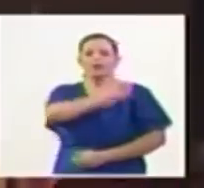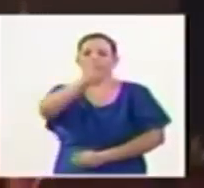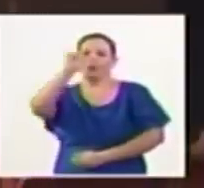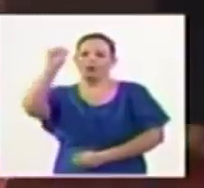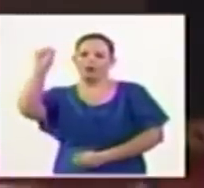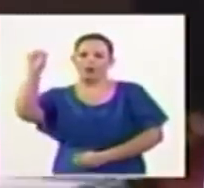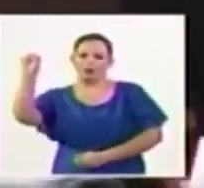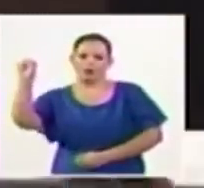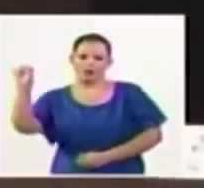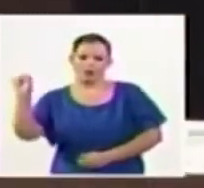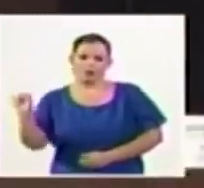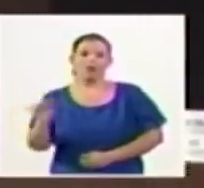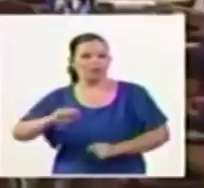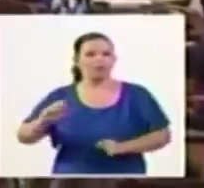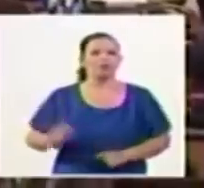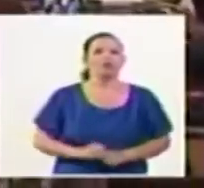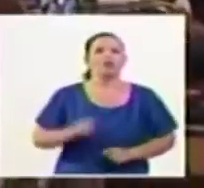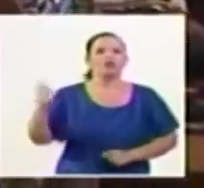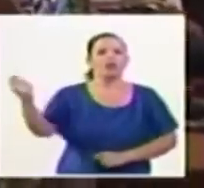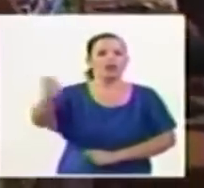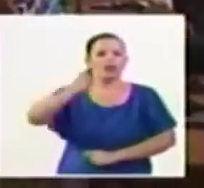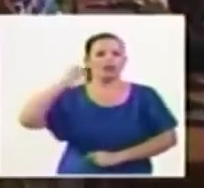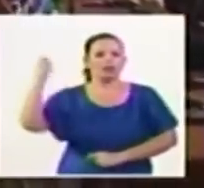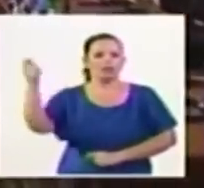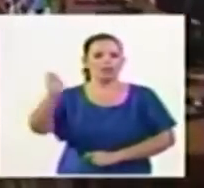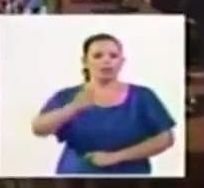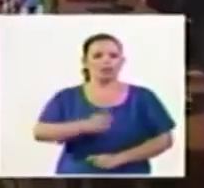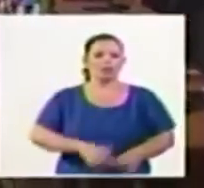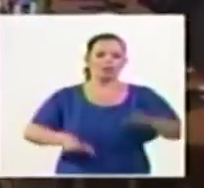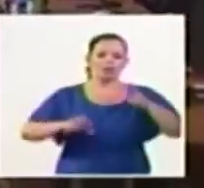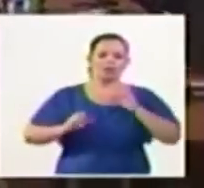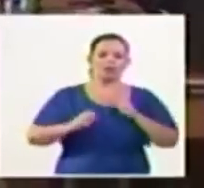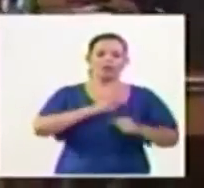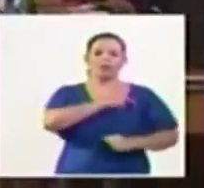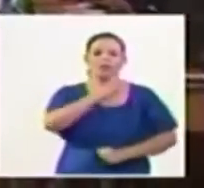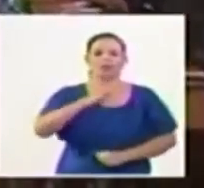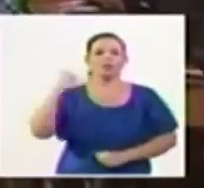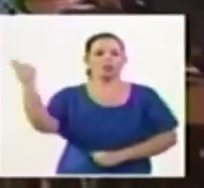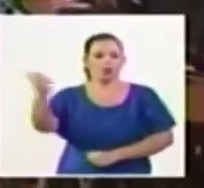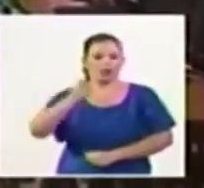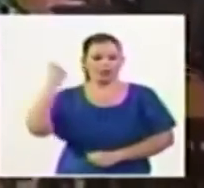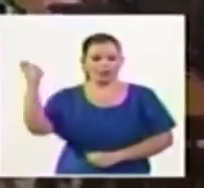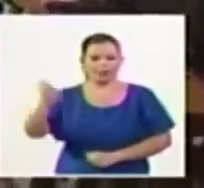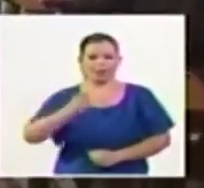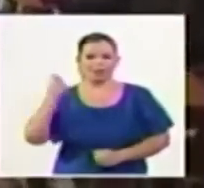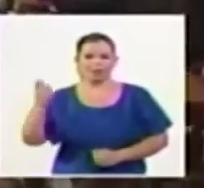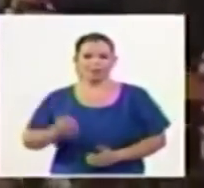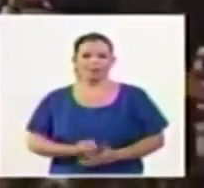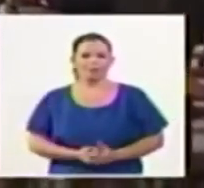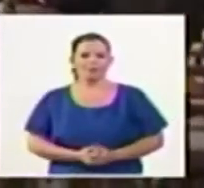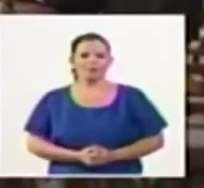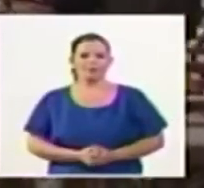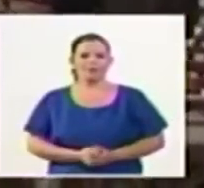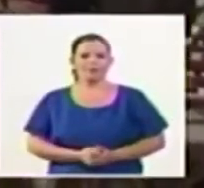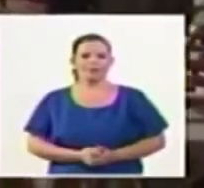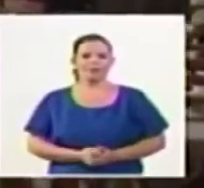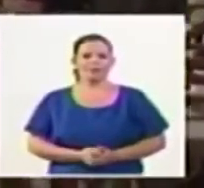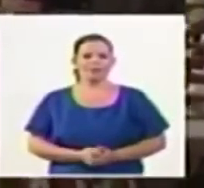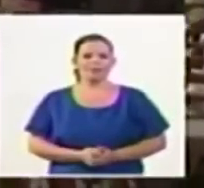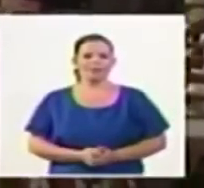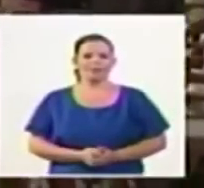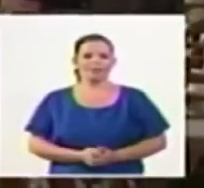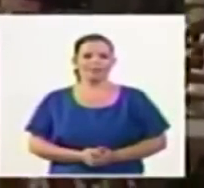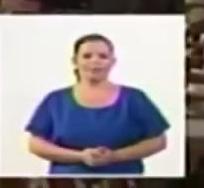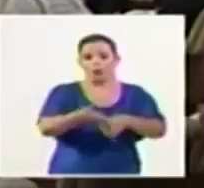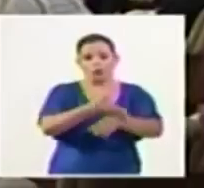Cuba acogerá este viernes la 21ª Cumbre de Jefes de Estado y de Gobierno de la Alianza Bolivariana para los Pueblos de Nuestra